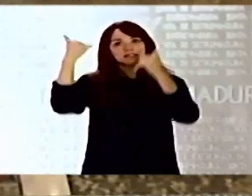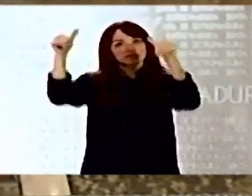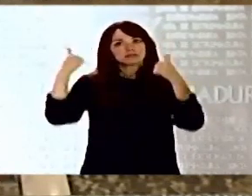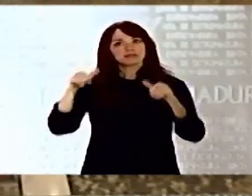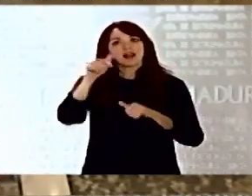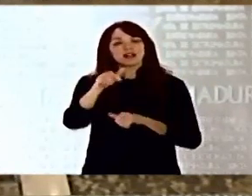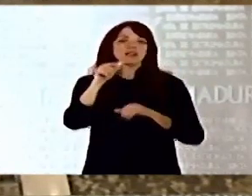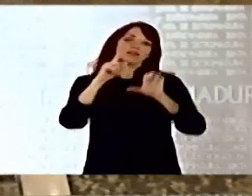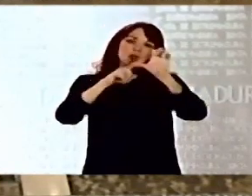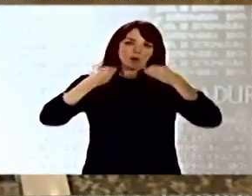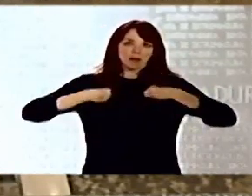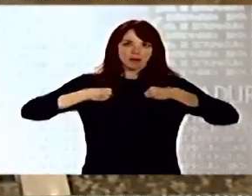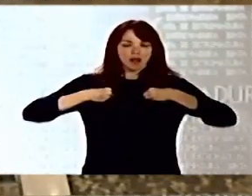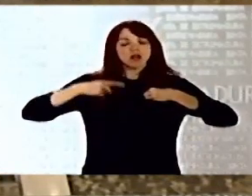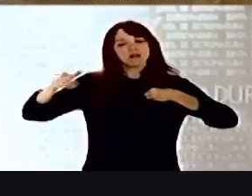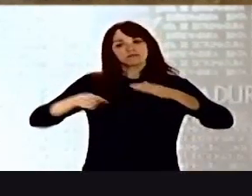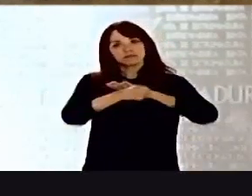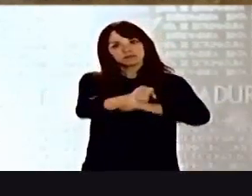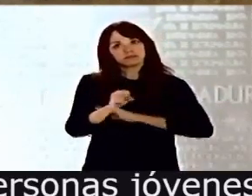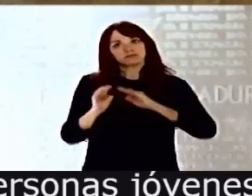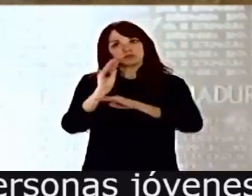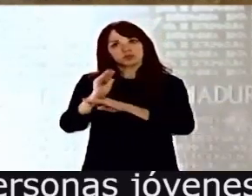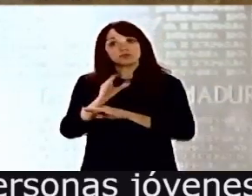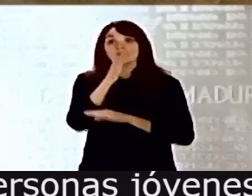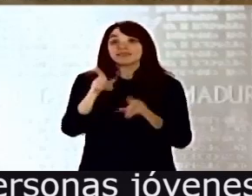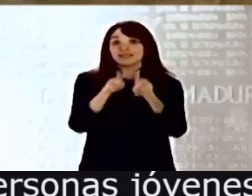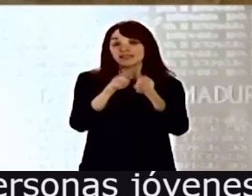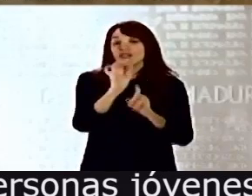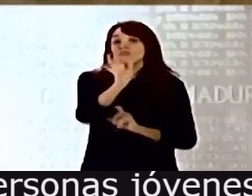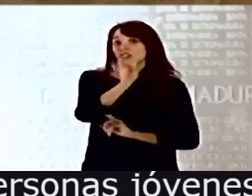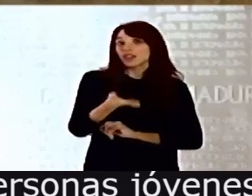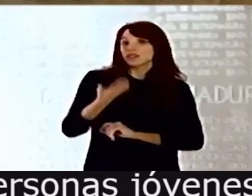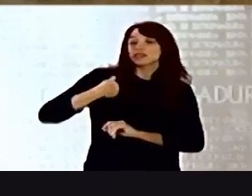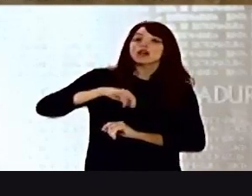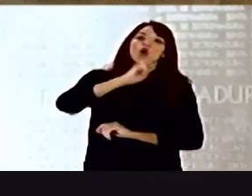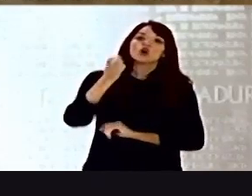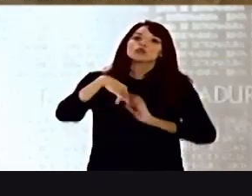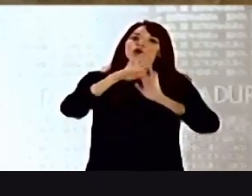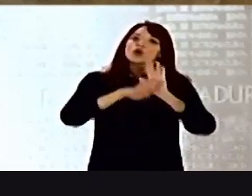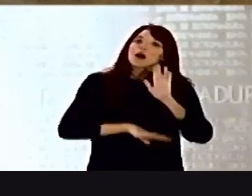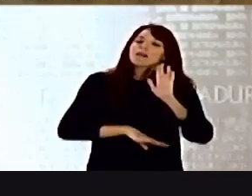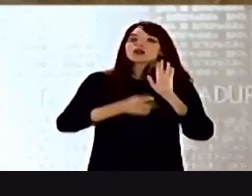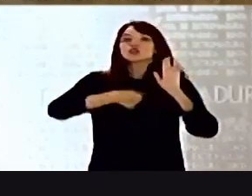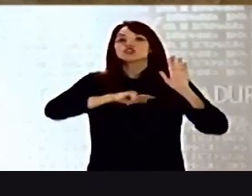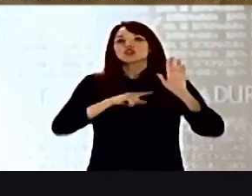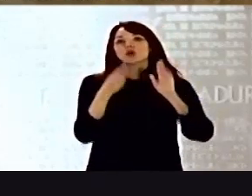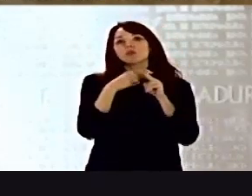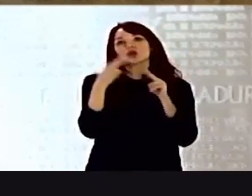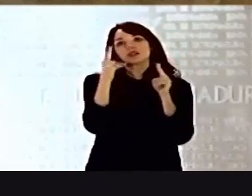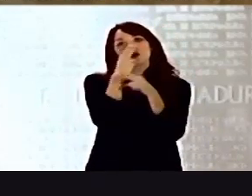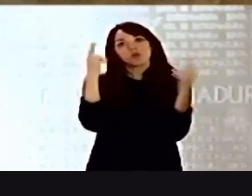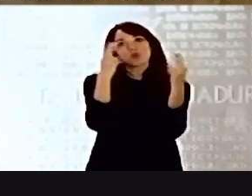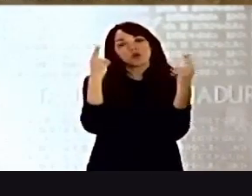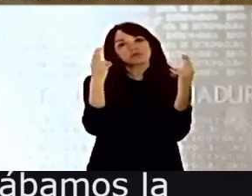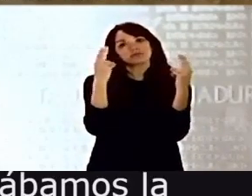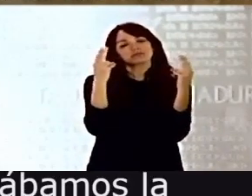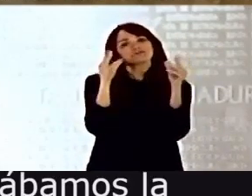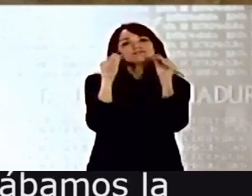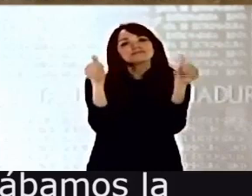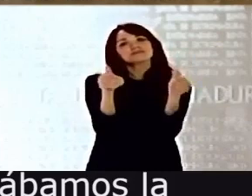comunidad autónoma. Porque es verdad que en otro tiempo destinábamos la mayoría de los programas que hacíamos desde las políticas públicas